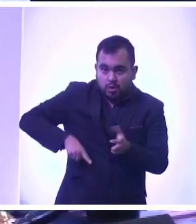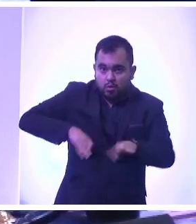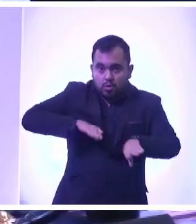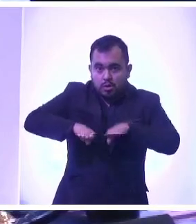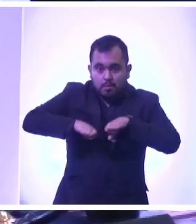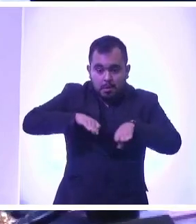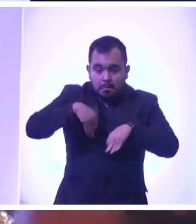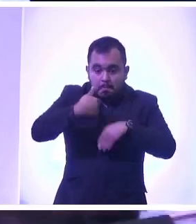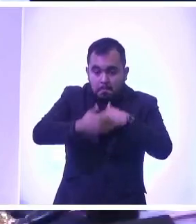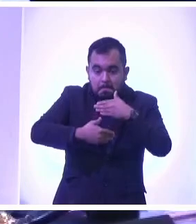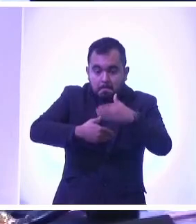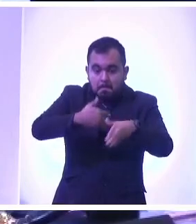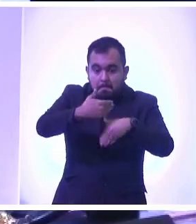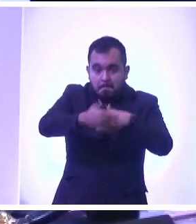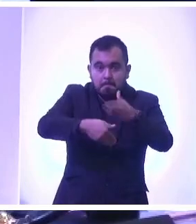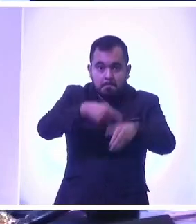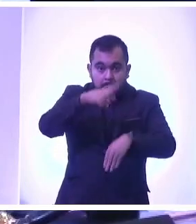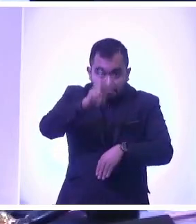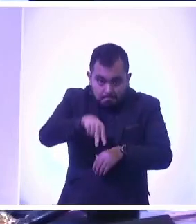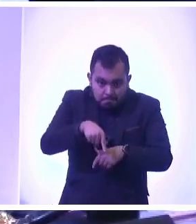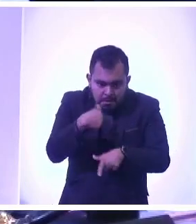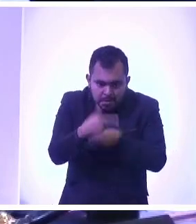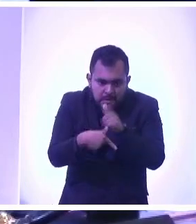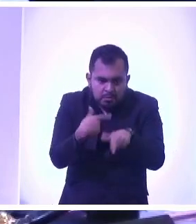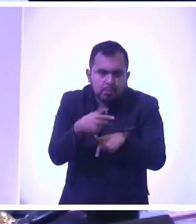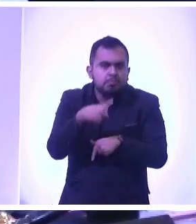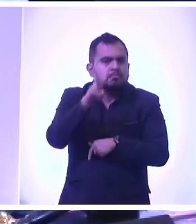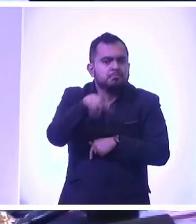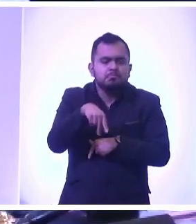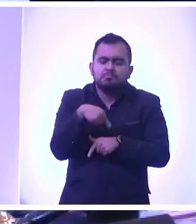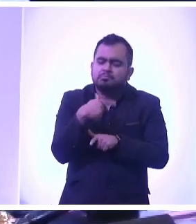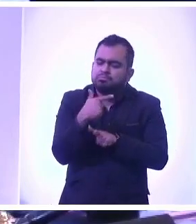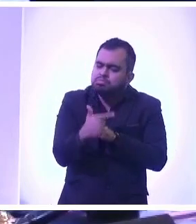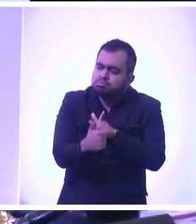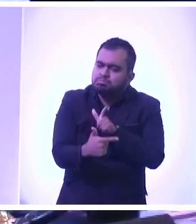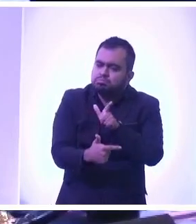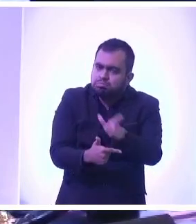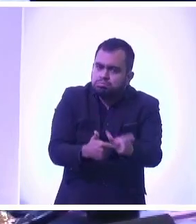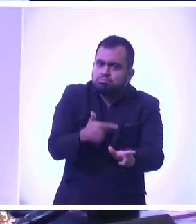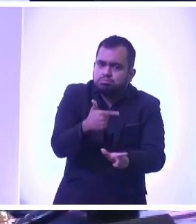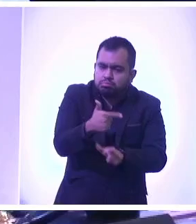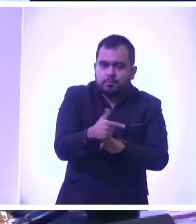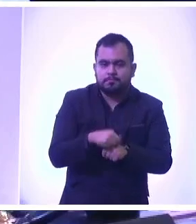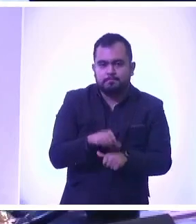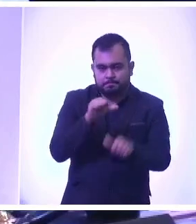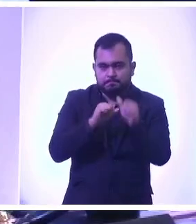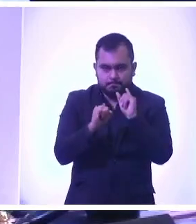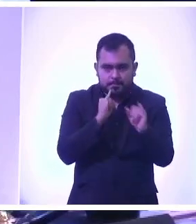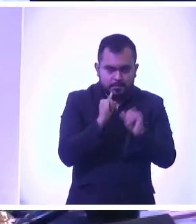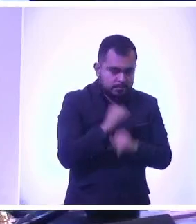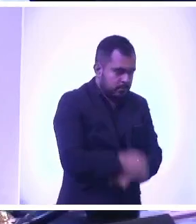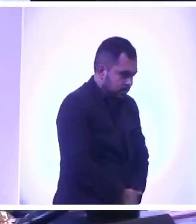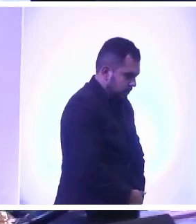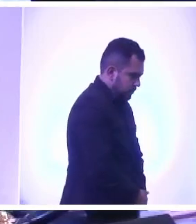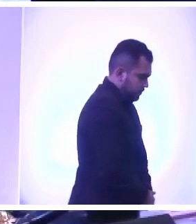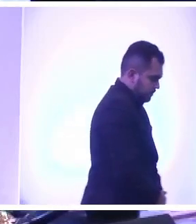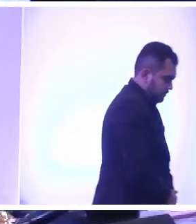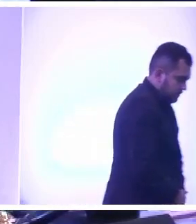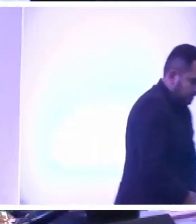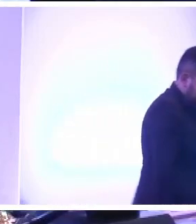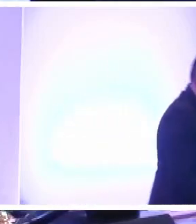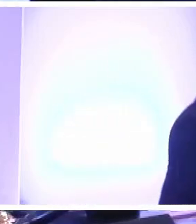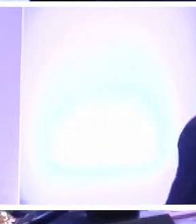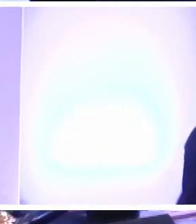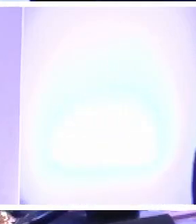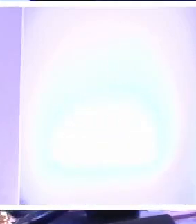procesos son extremadamente lentos son muy pausados ni siquiera sabemos Cuáles son los procesos o cuál es la manera de